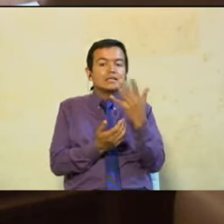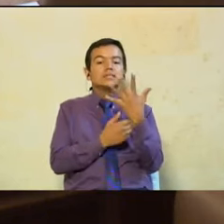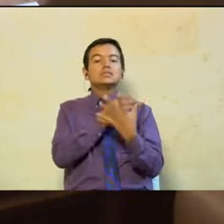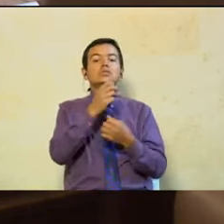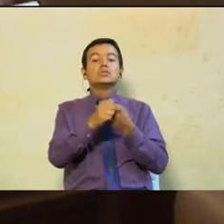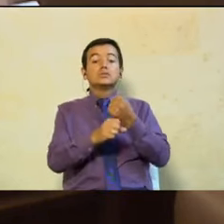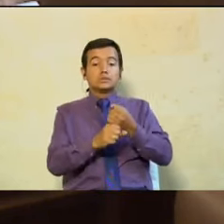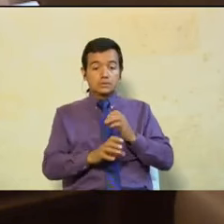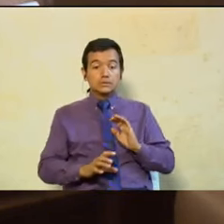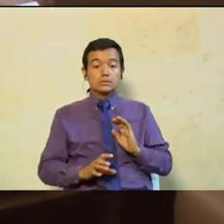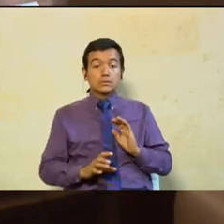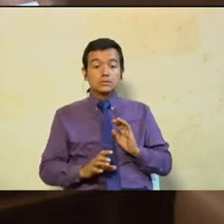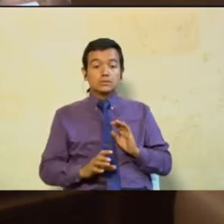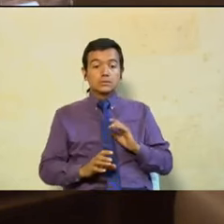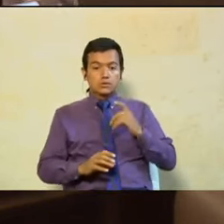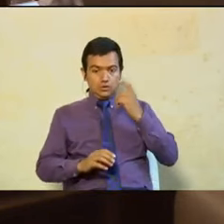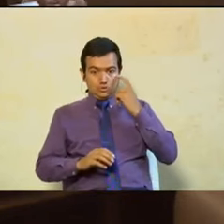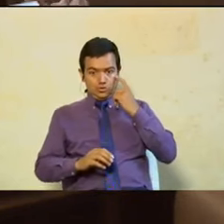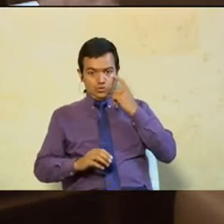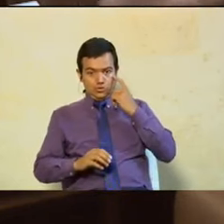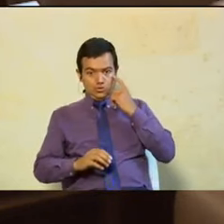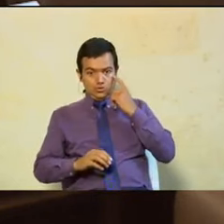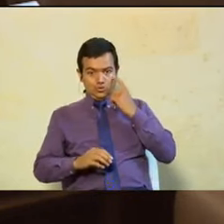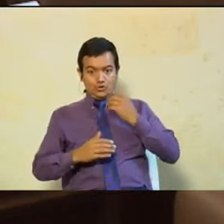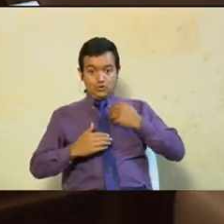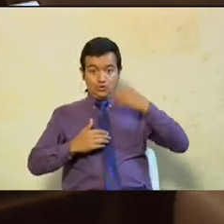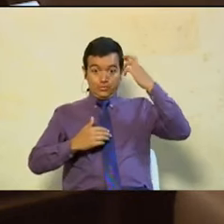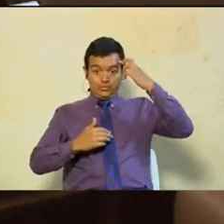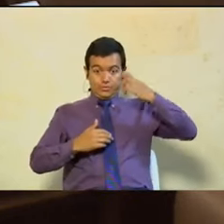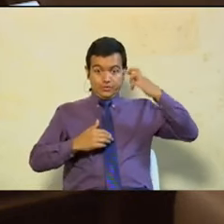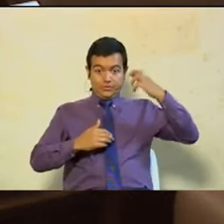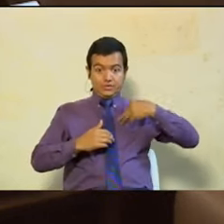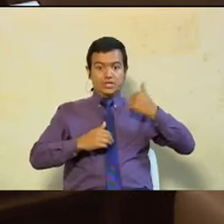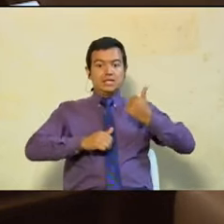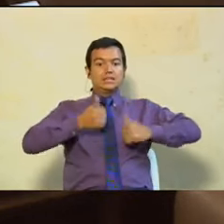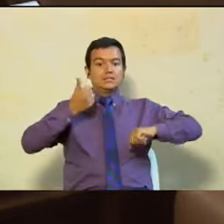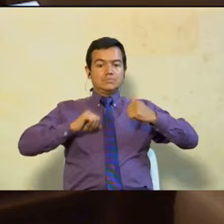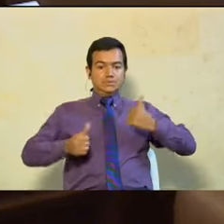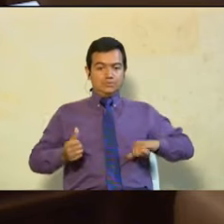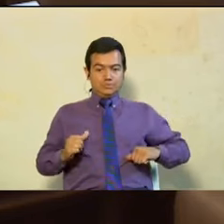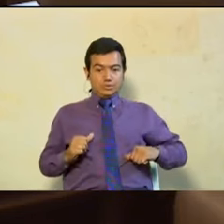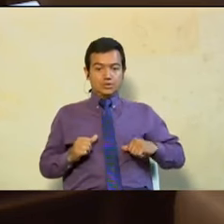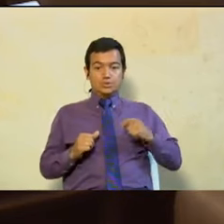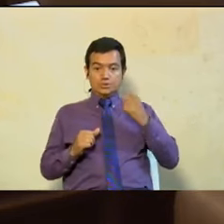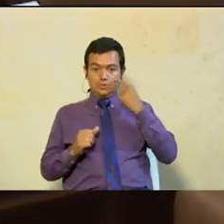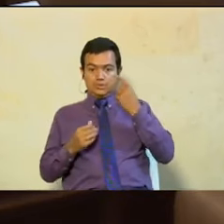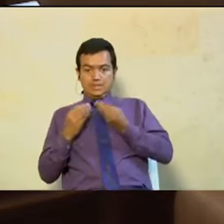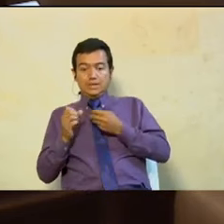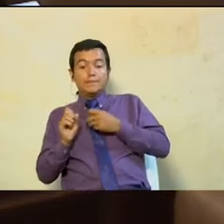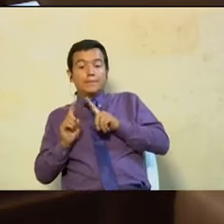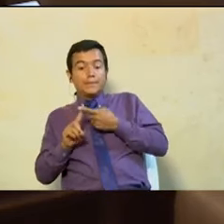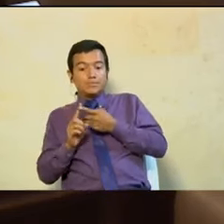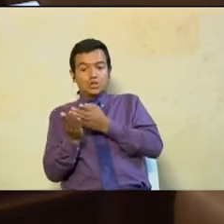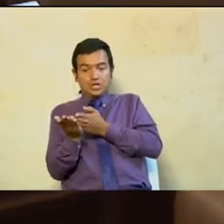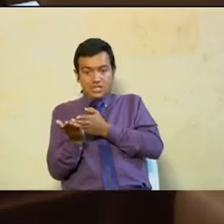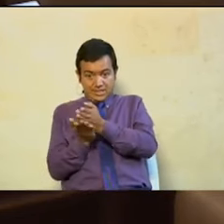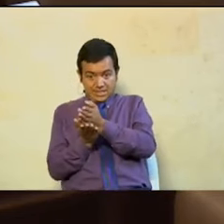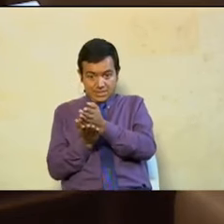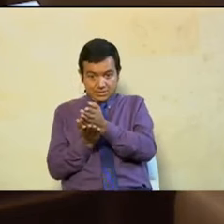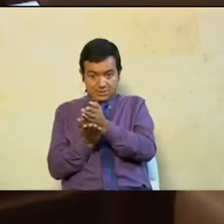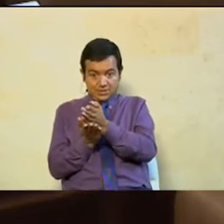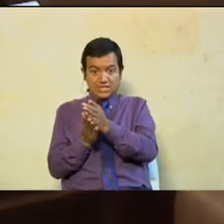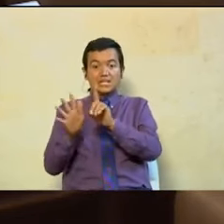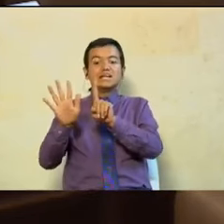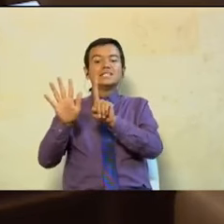años un cirujano plástico su periodo él hace su carrera de médico que son 6 años mal